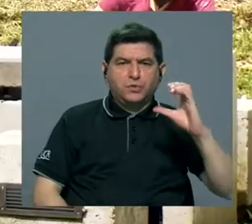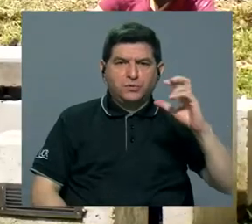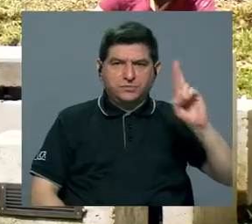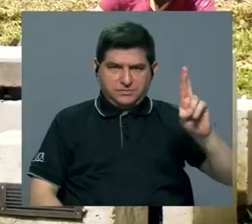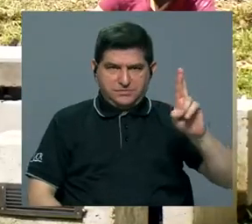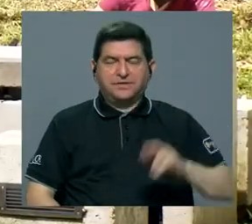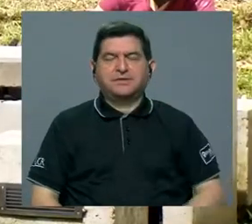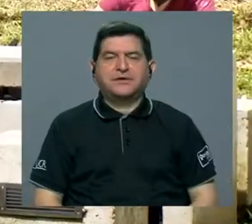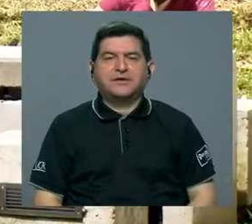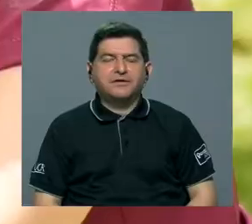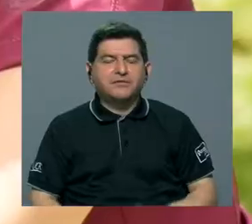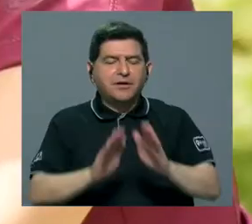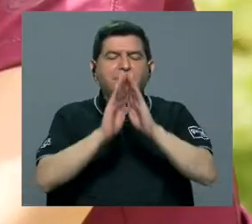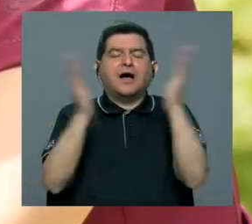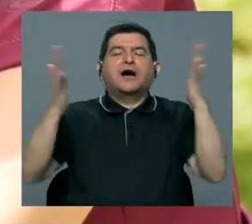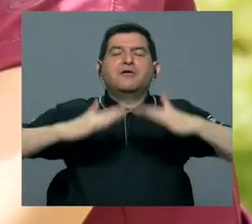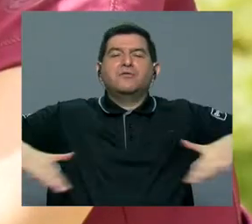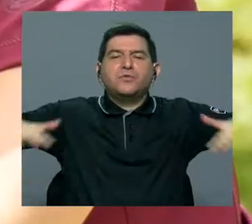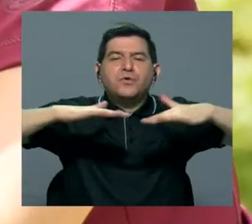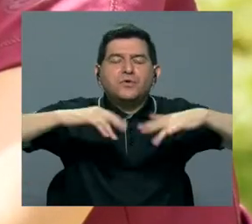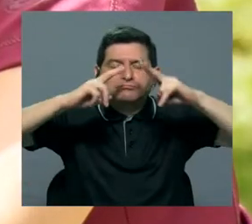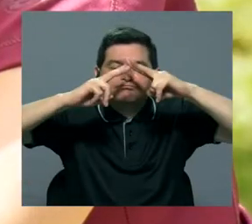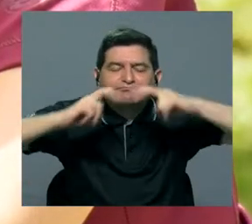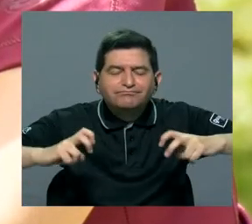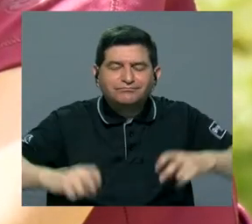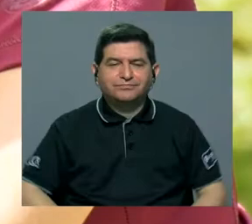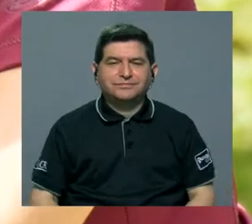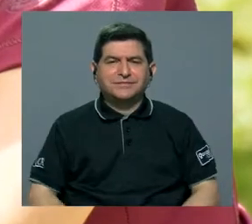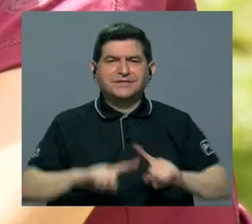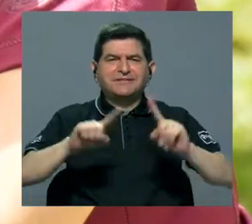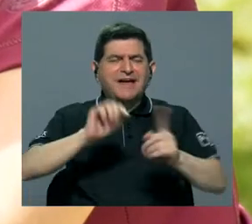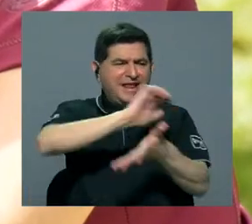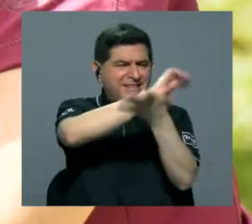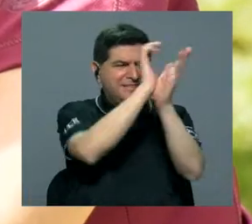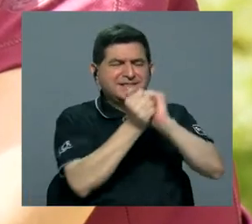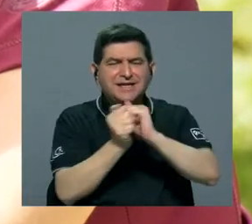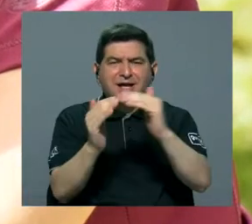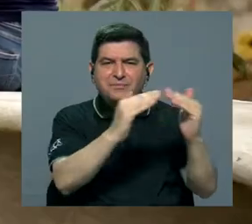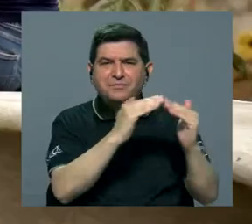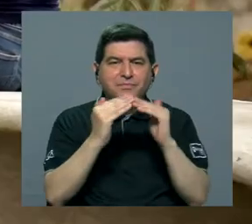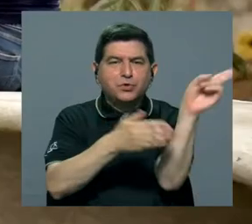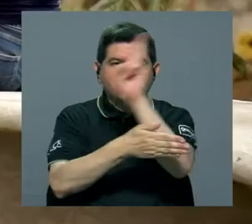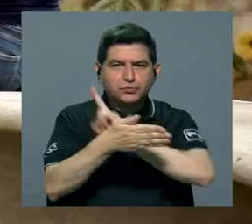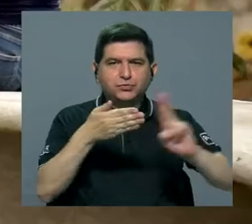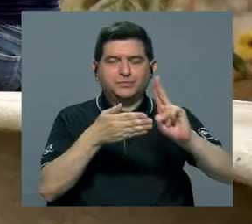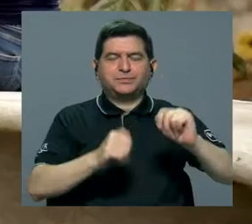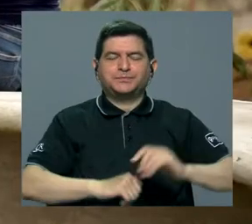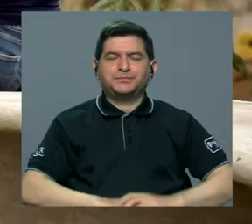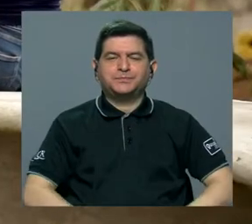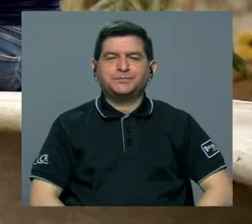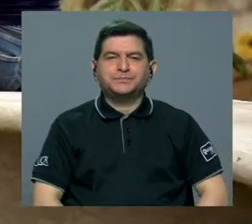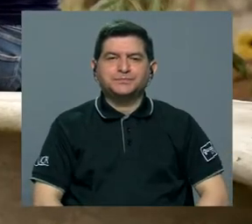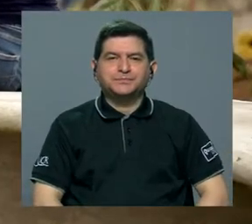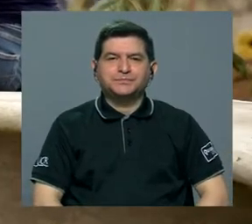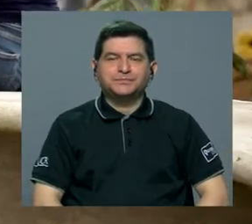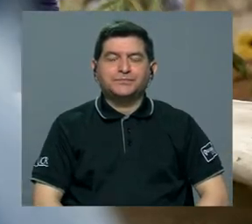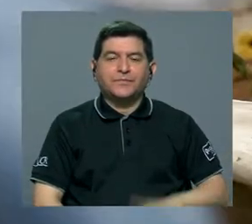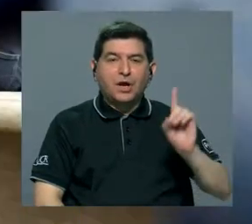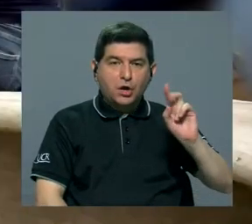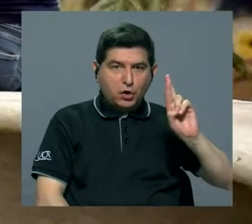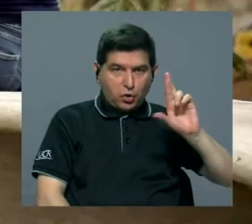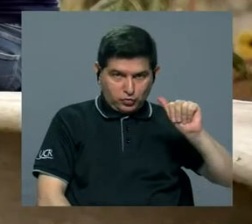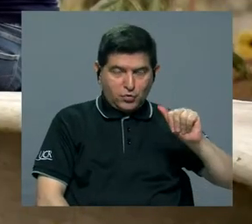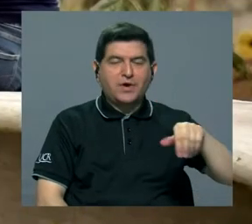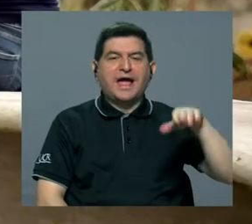de Costa Rica abrió un espacio de análisis sobre los cambios en la ciudad universitaria. La